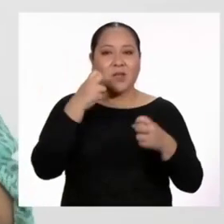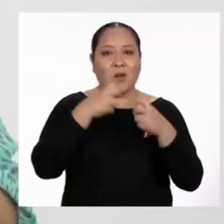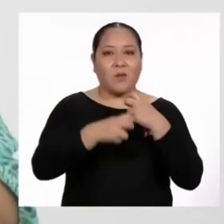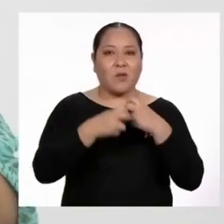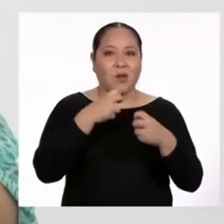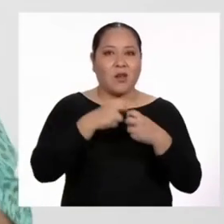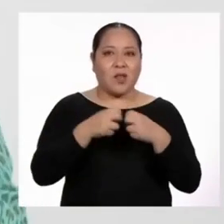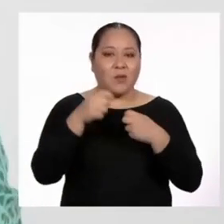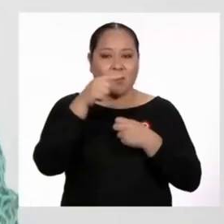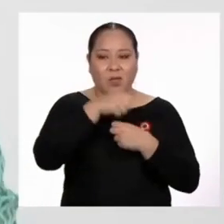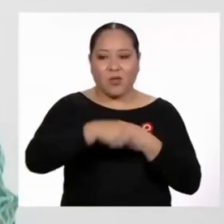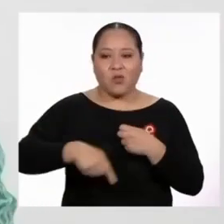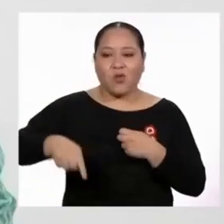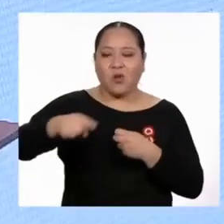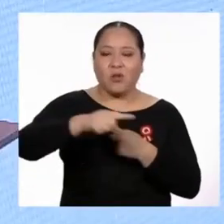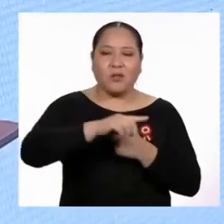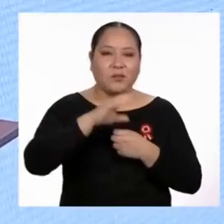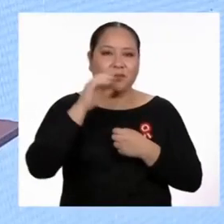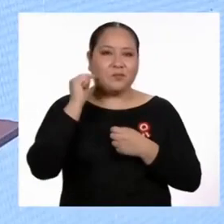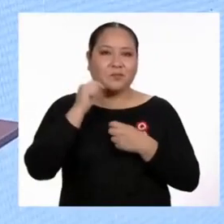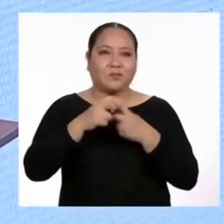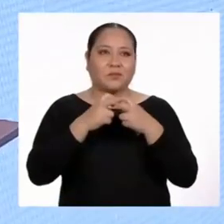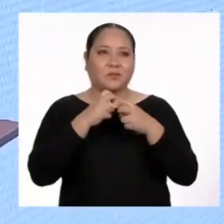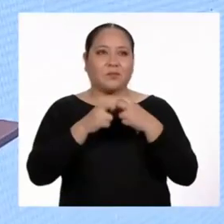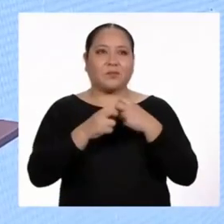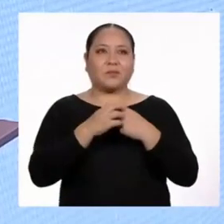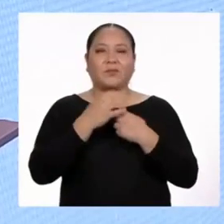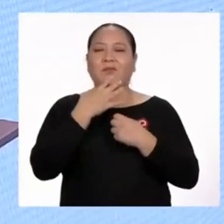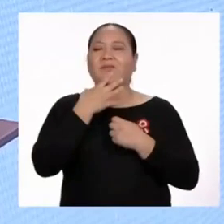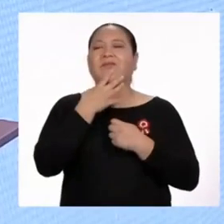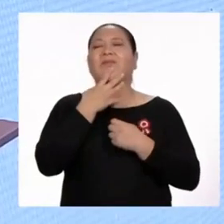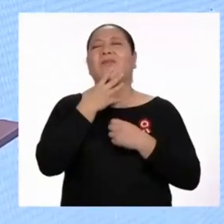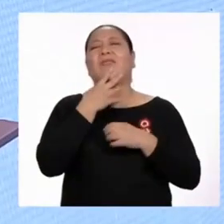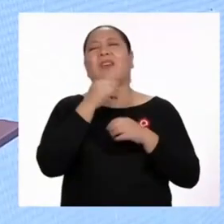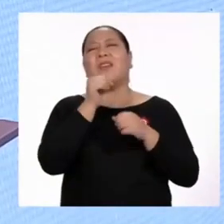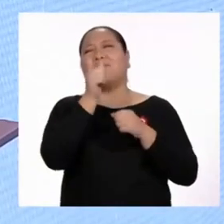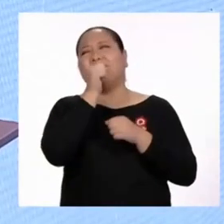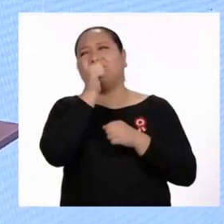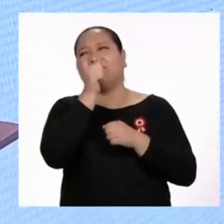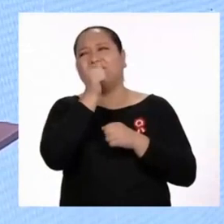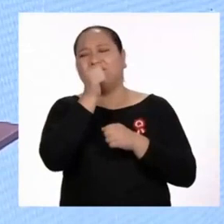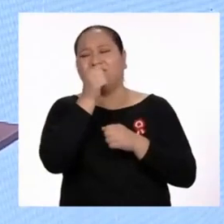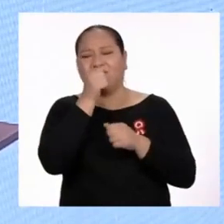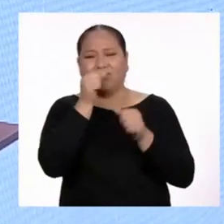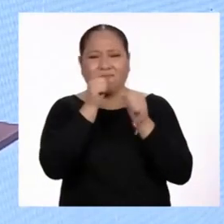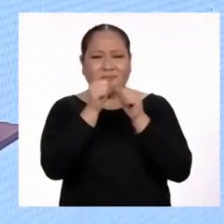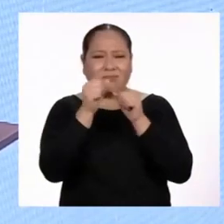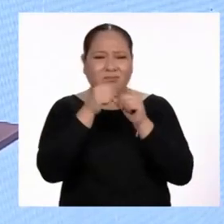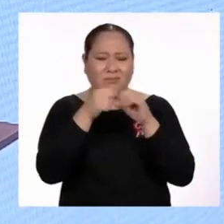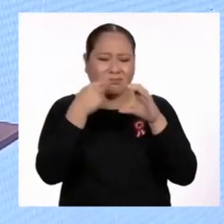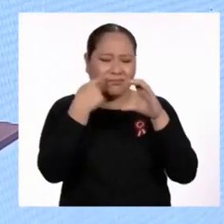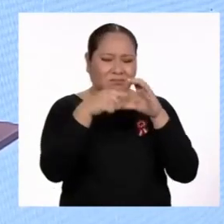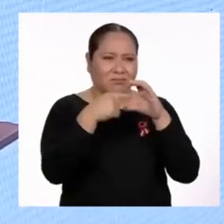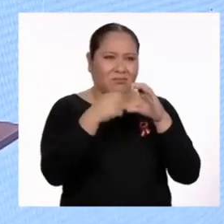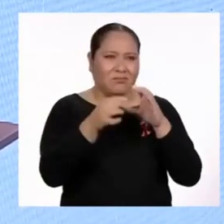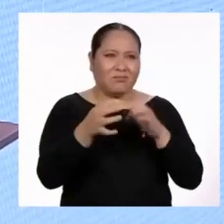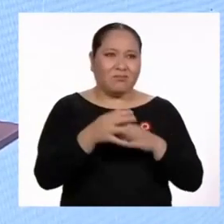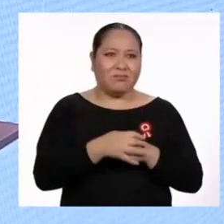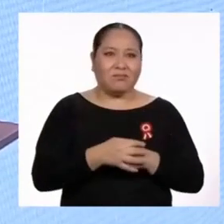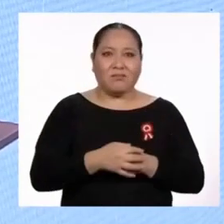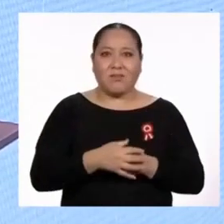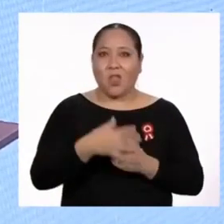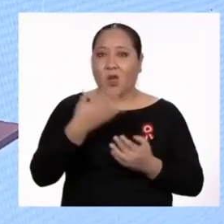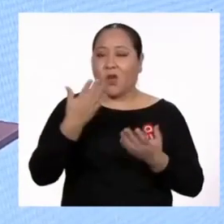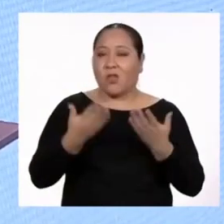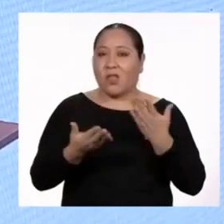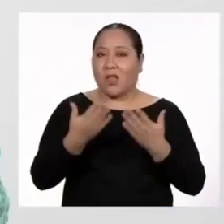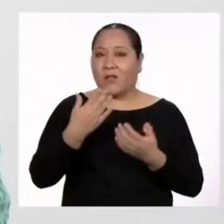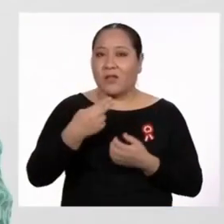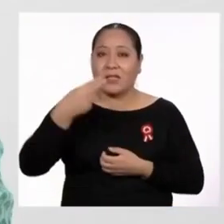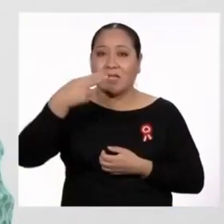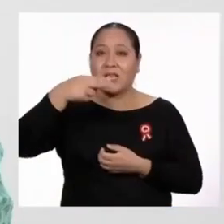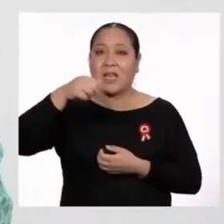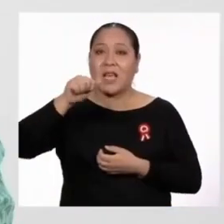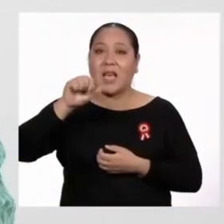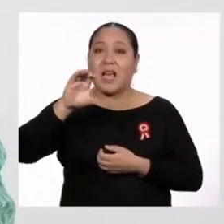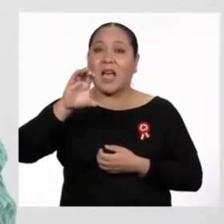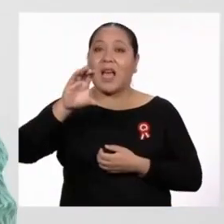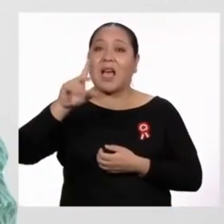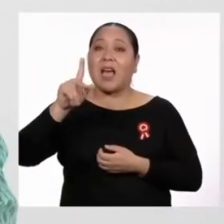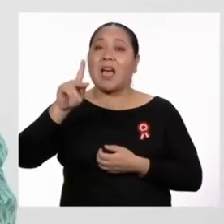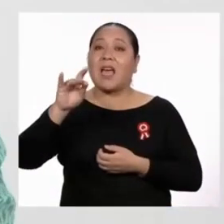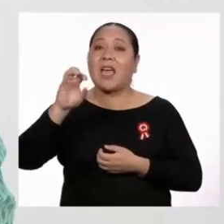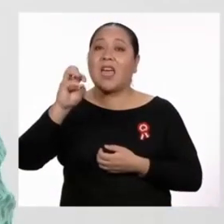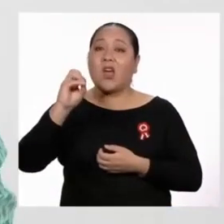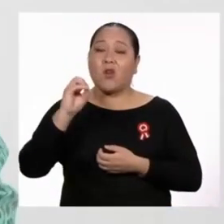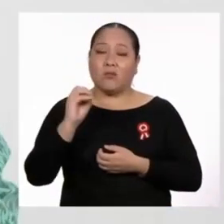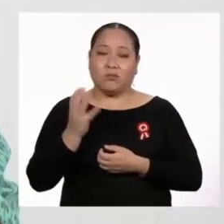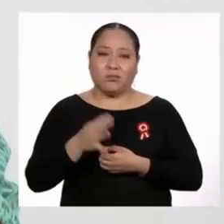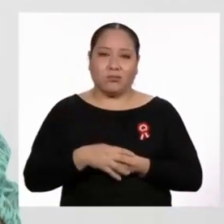originó todo este problema. La contraseña de mi cuenta o el posible hackeo. Así